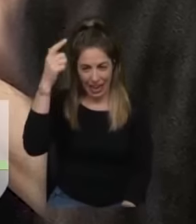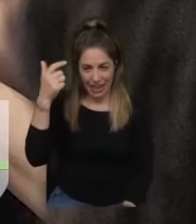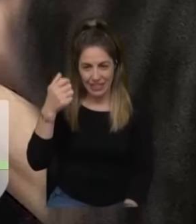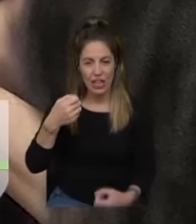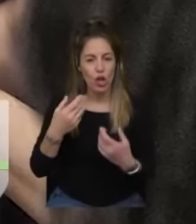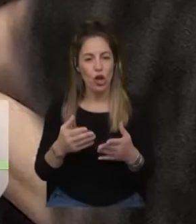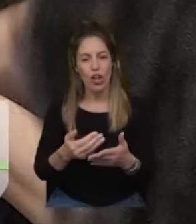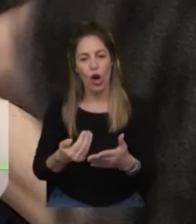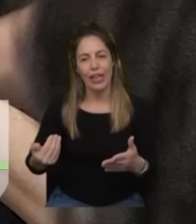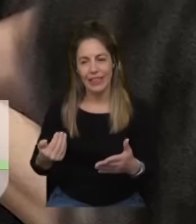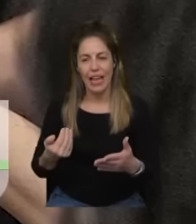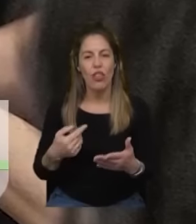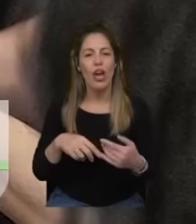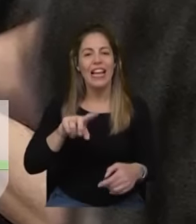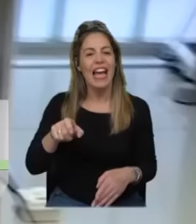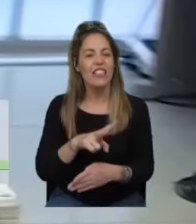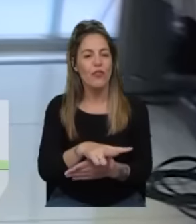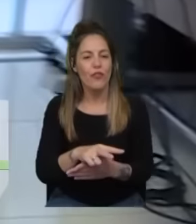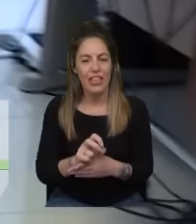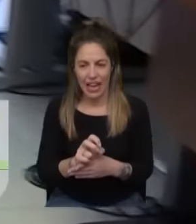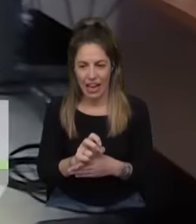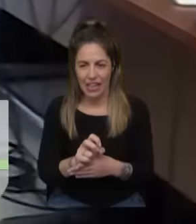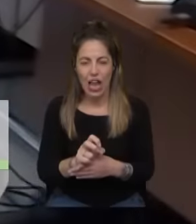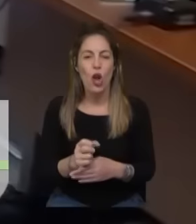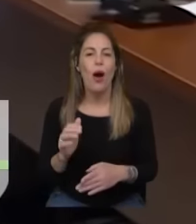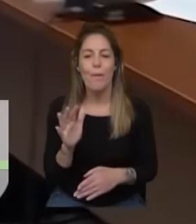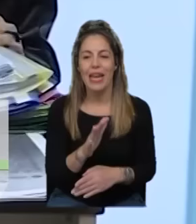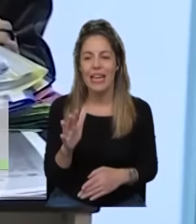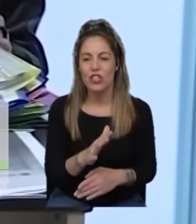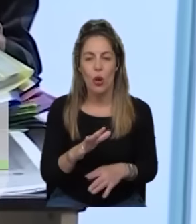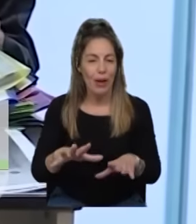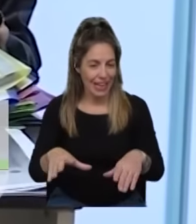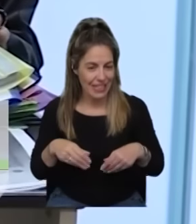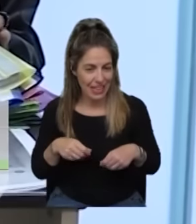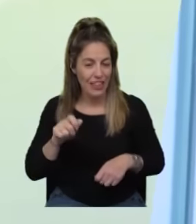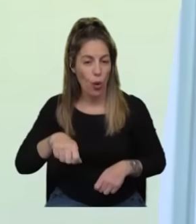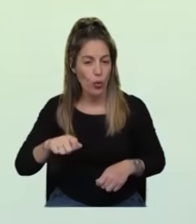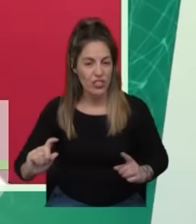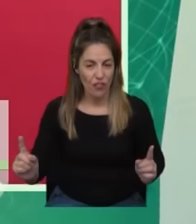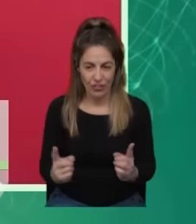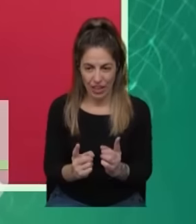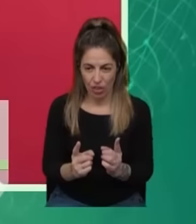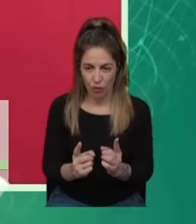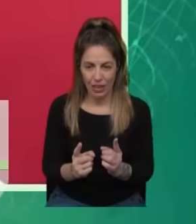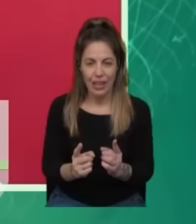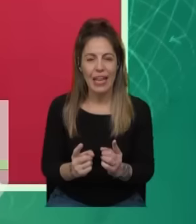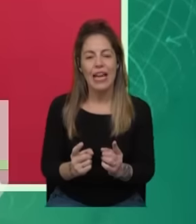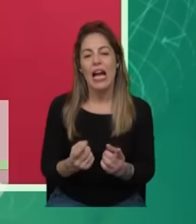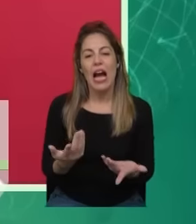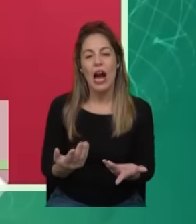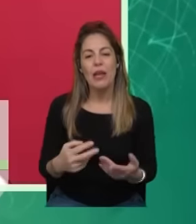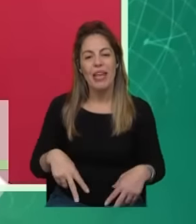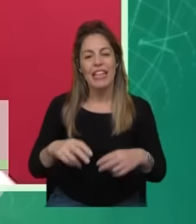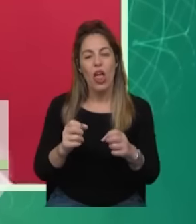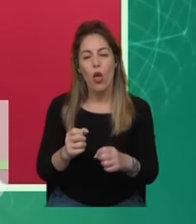dejó retirado y que la exfiscal Gabriela Fossati lo amenazó para que acepte el juicio abreviado. Criminólogo paraguayo